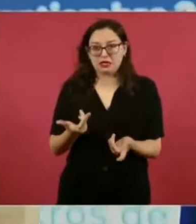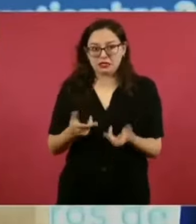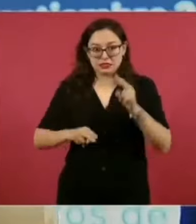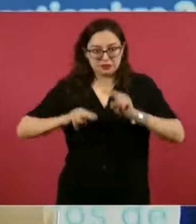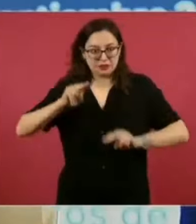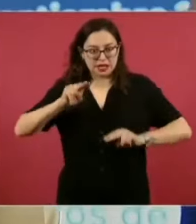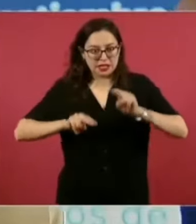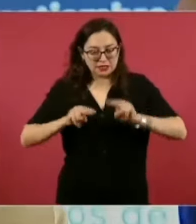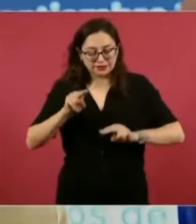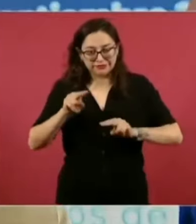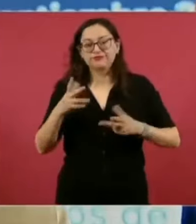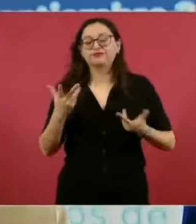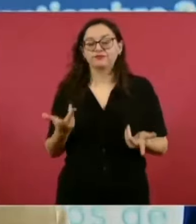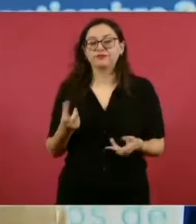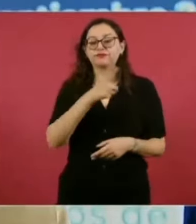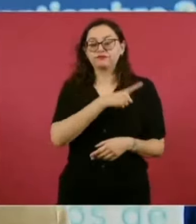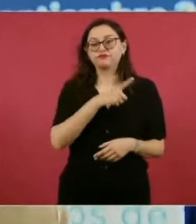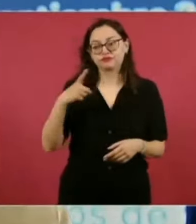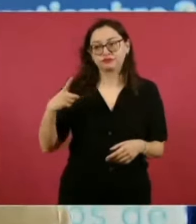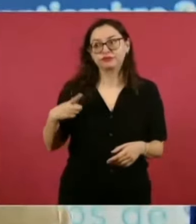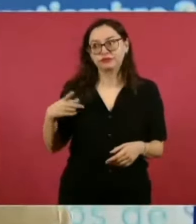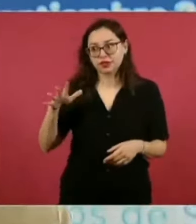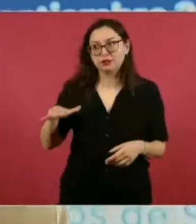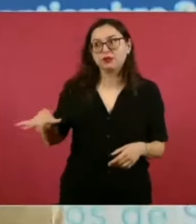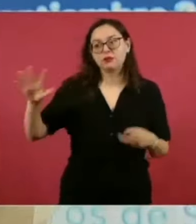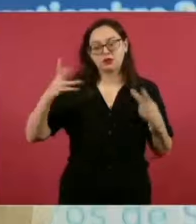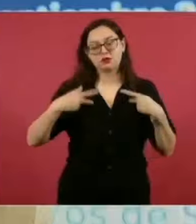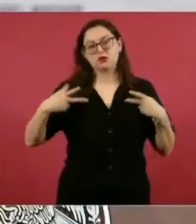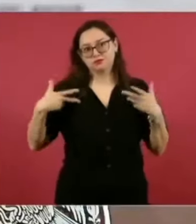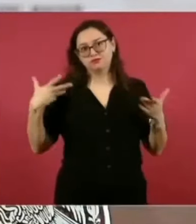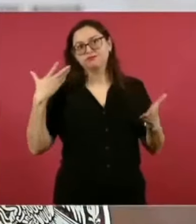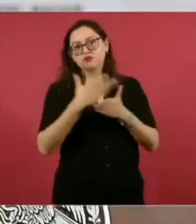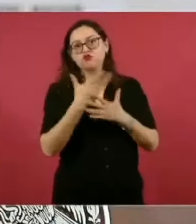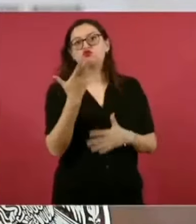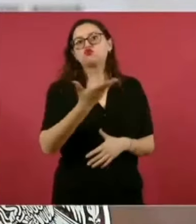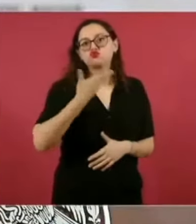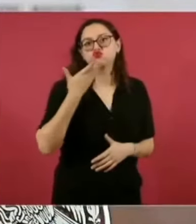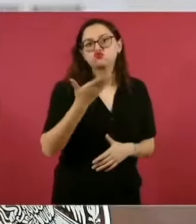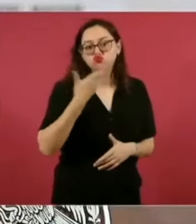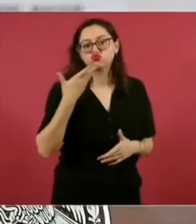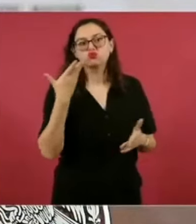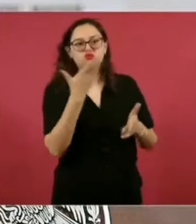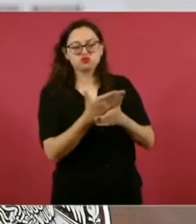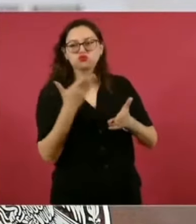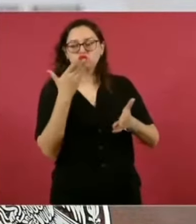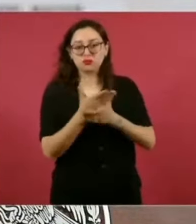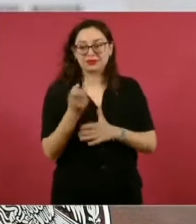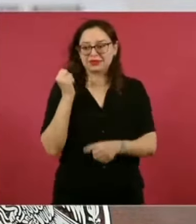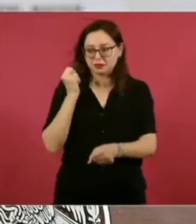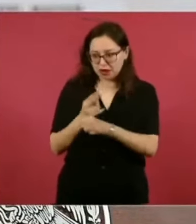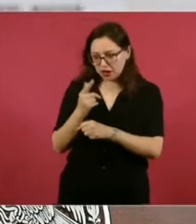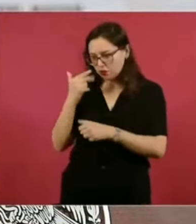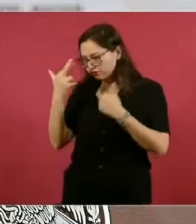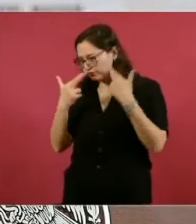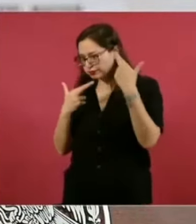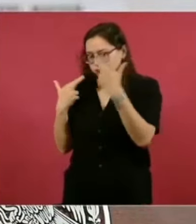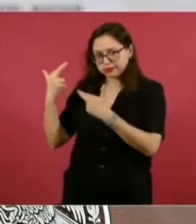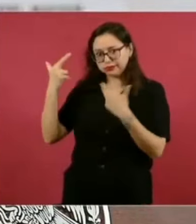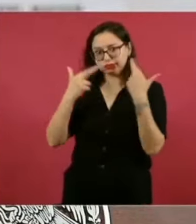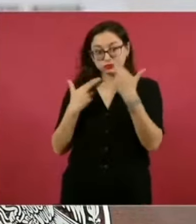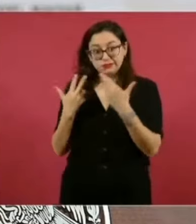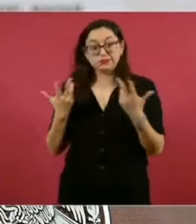están atendiendo los fines de semana. Y también en ese sentido, de lo que se heredó,